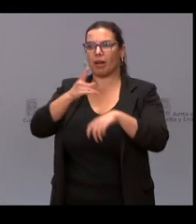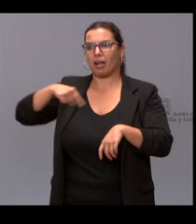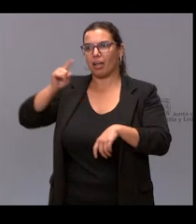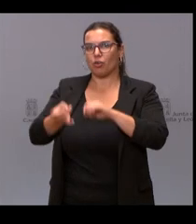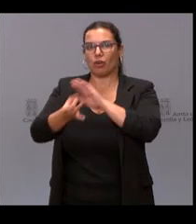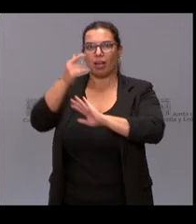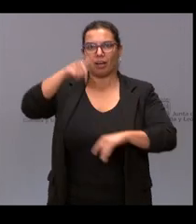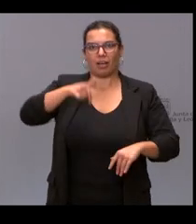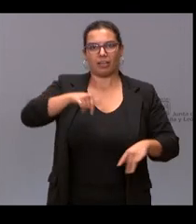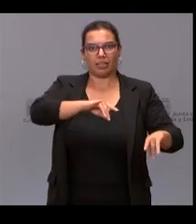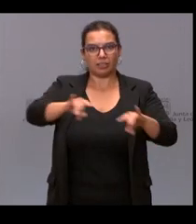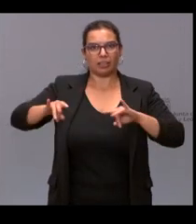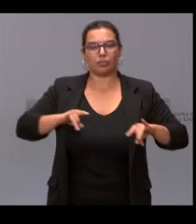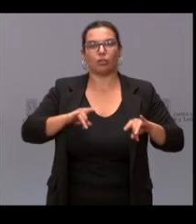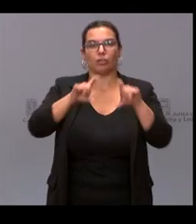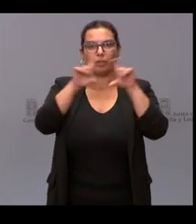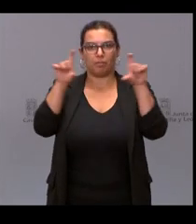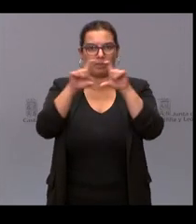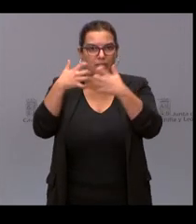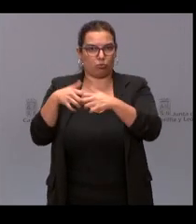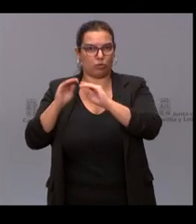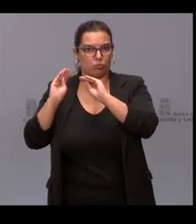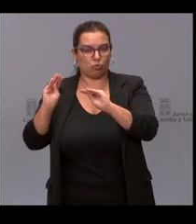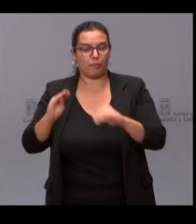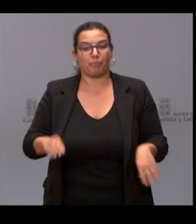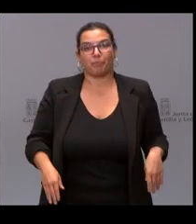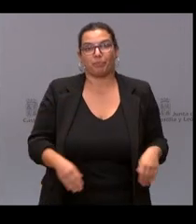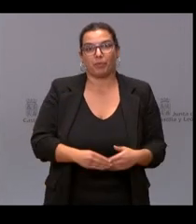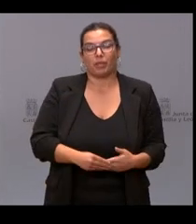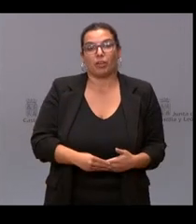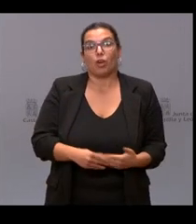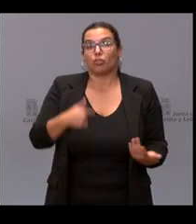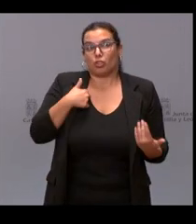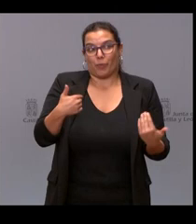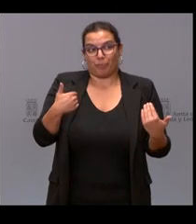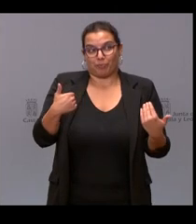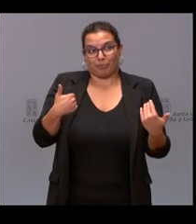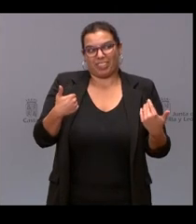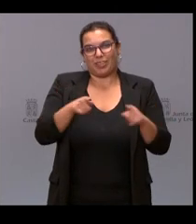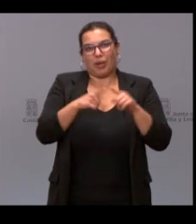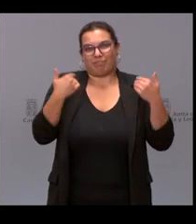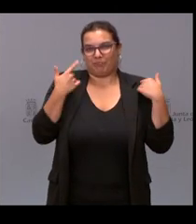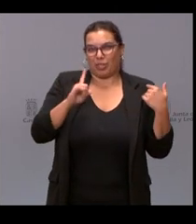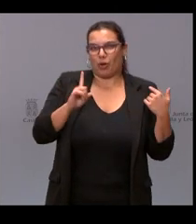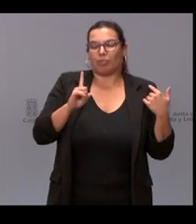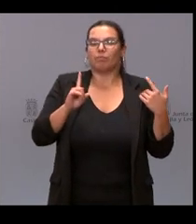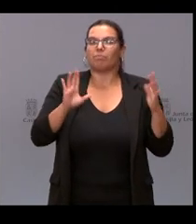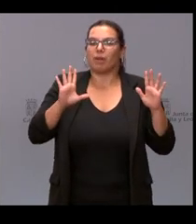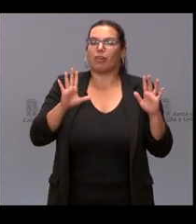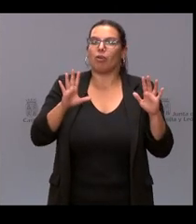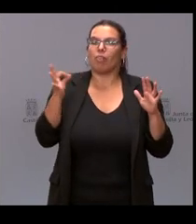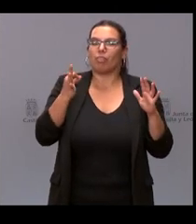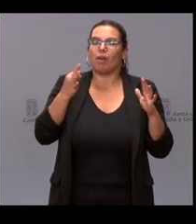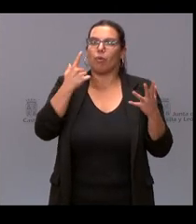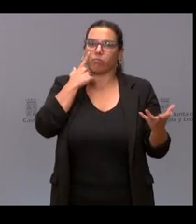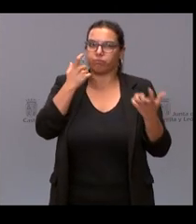territorio. Quiero en este sentido, no me corresponde a mí obviamente, pero sí quiero destacar la colaboración